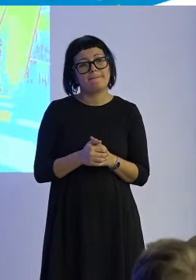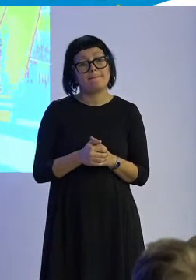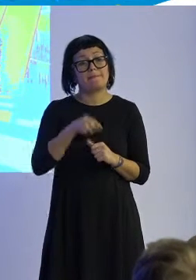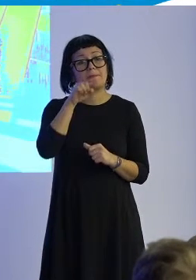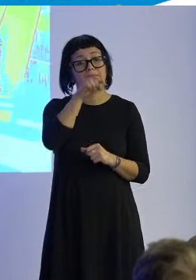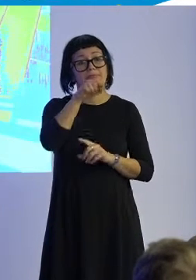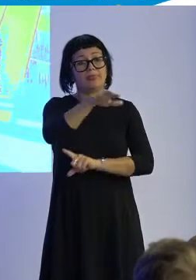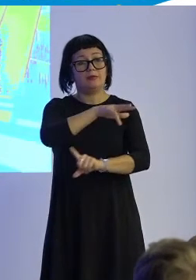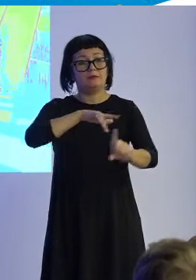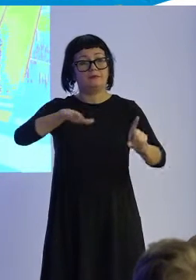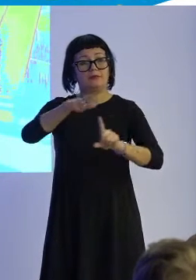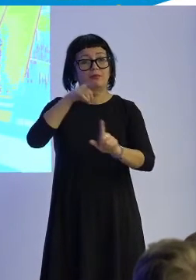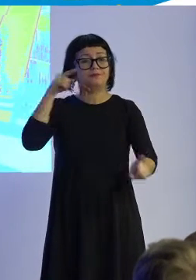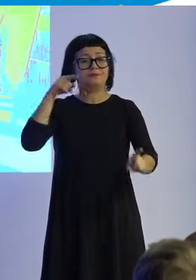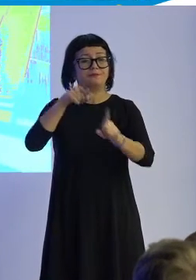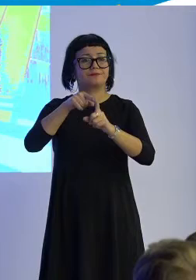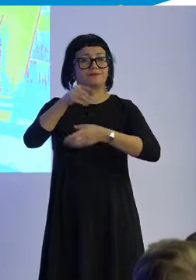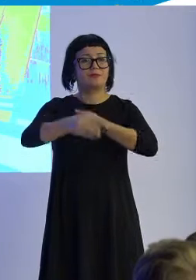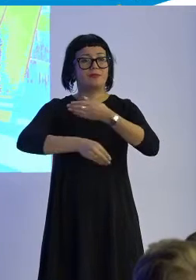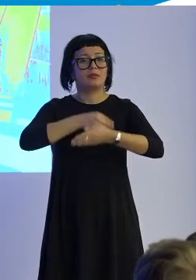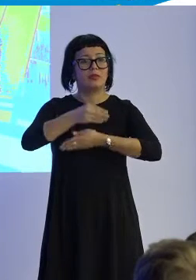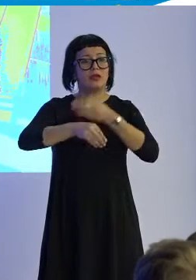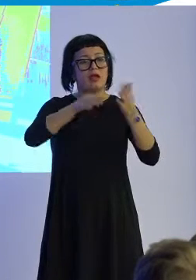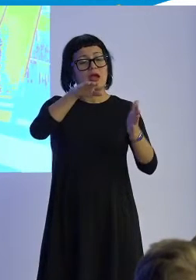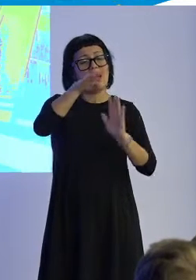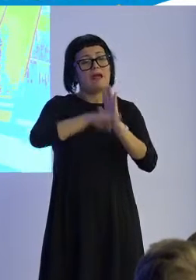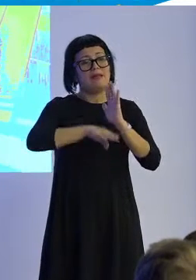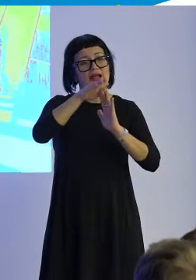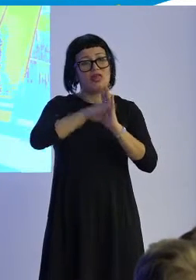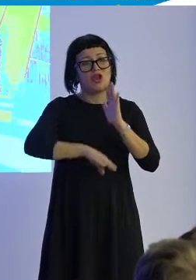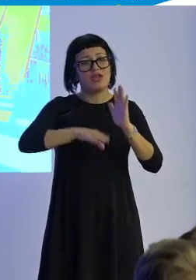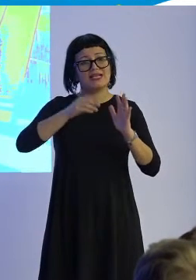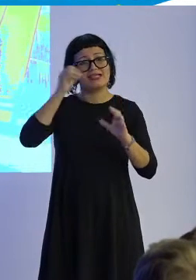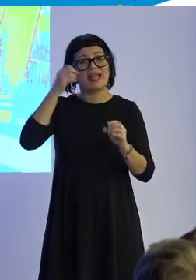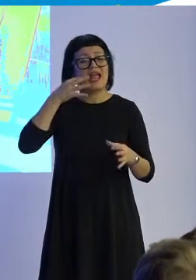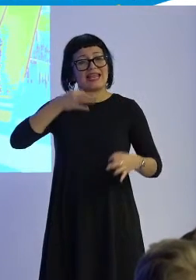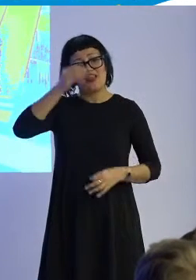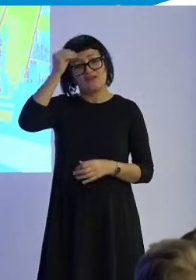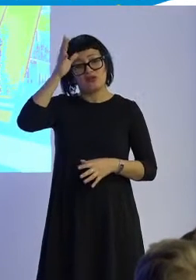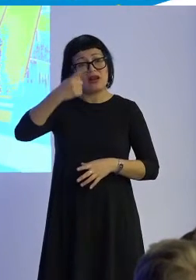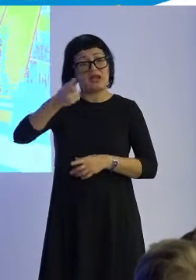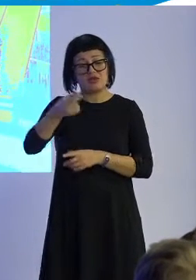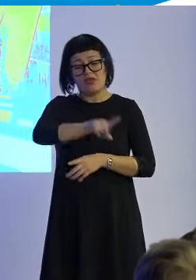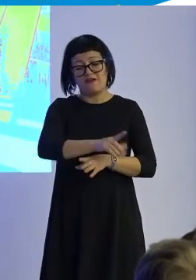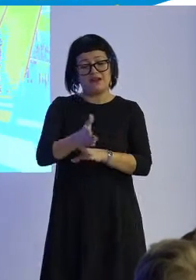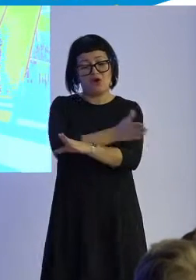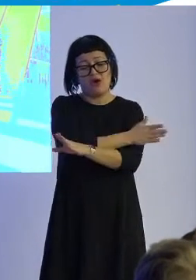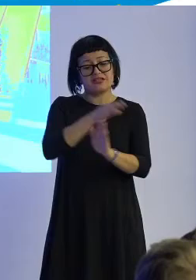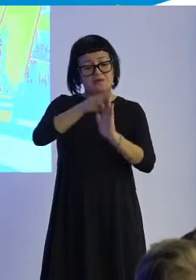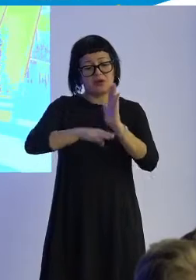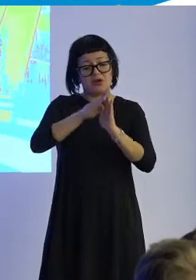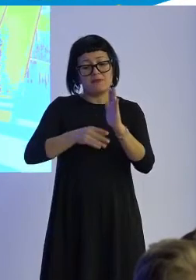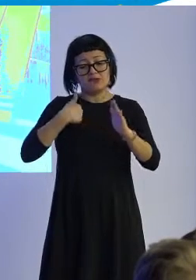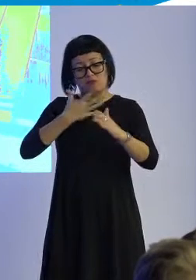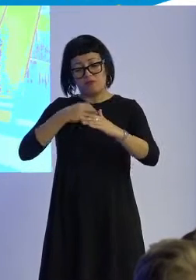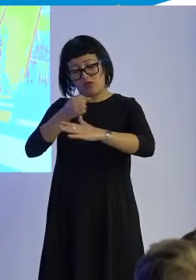Este es un entorno de Unity, por ejemplo, para hacer aplicaciones de realidad virtual. Ya no necesitamos ser programadores de realidad virtual, podemos meternos dentro de la realidad